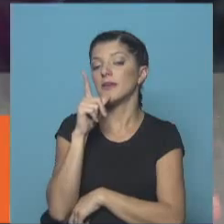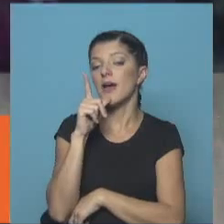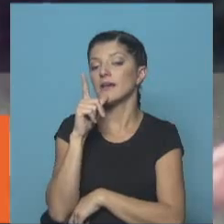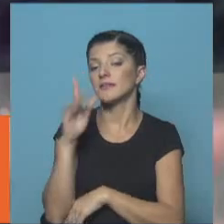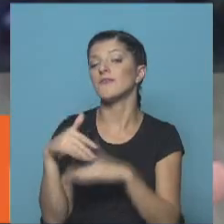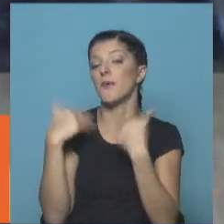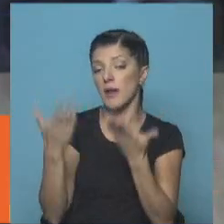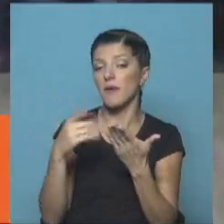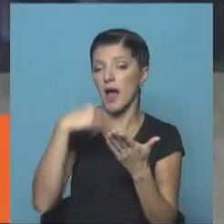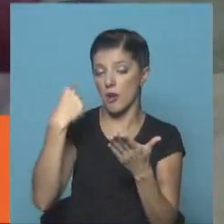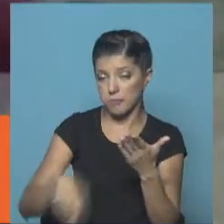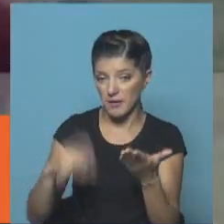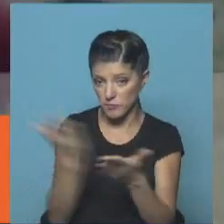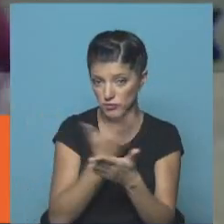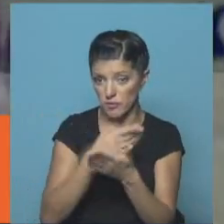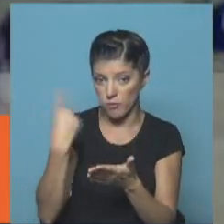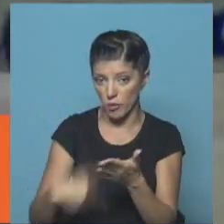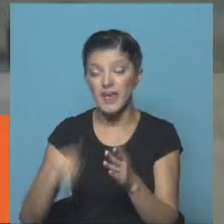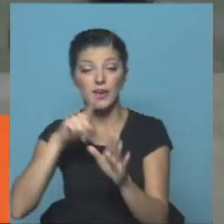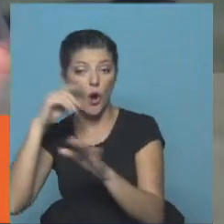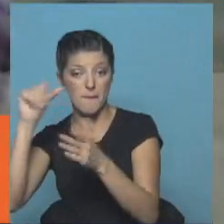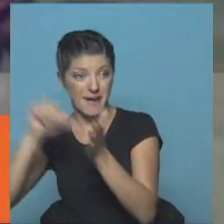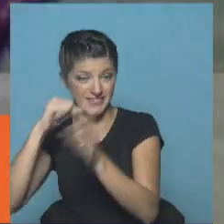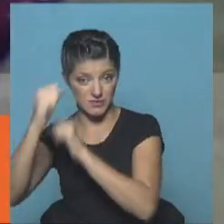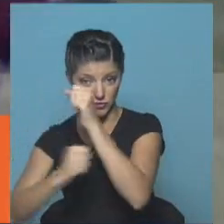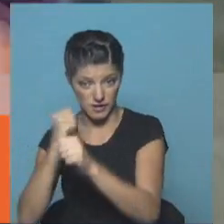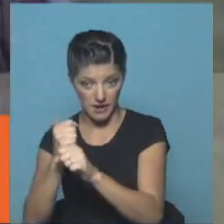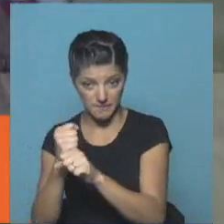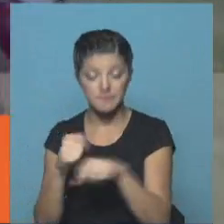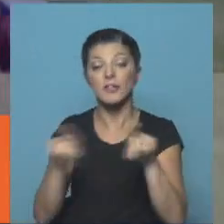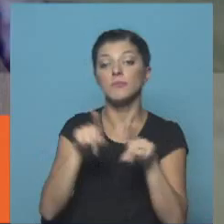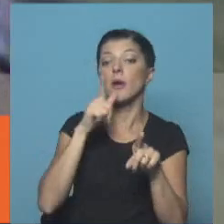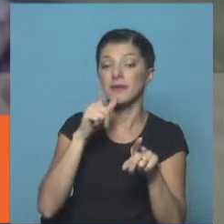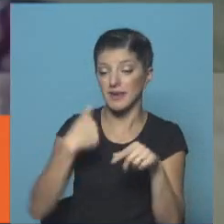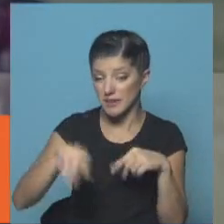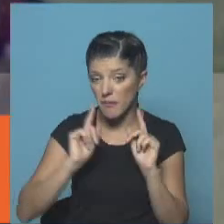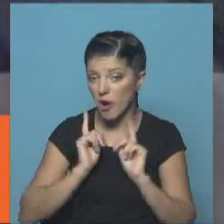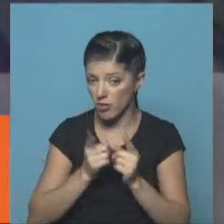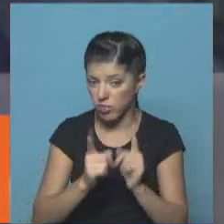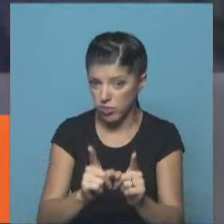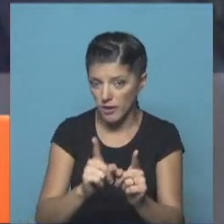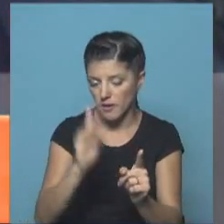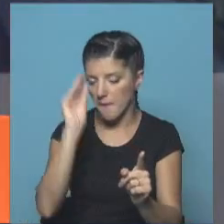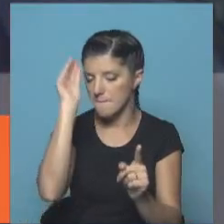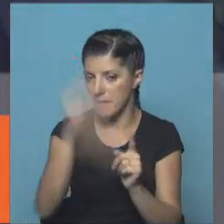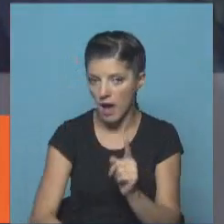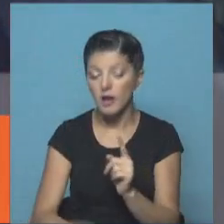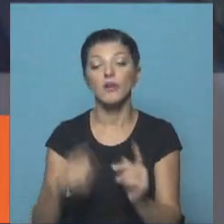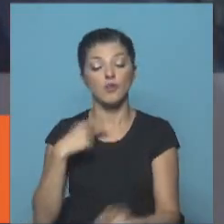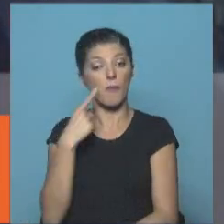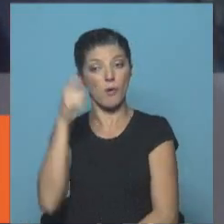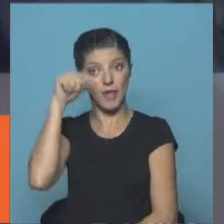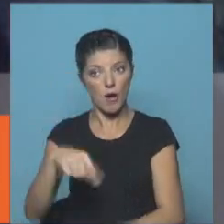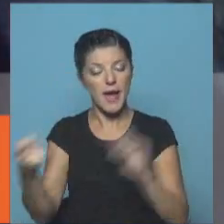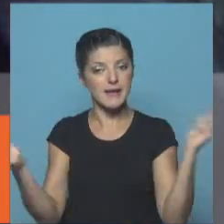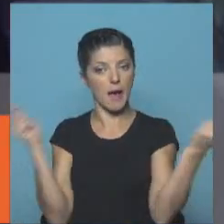que producimos materias primas y no a los industriales. Esta ecuación que parecía que íbamos a sostenerse durante varias décadas no es así. Estamos viendo una época